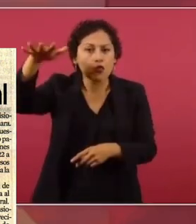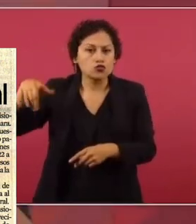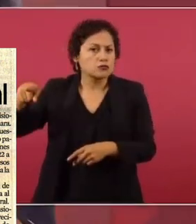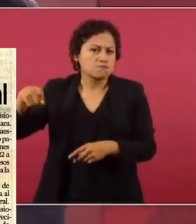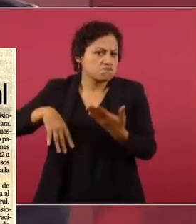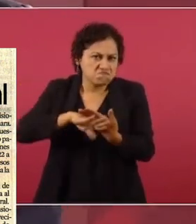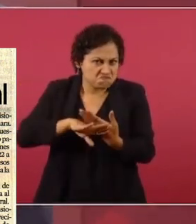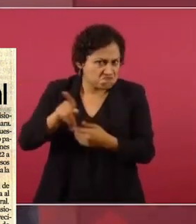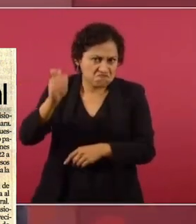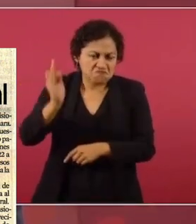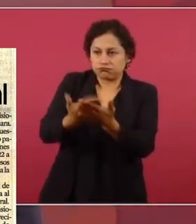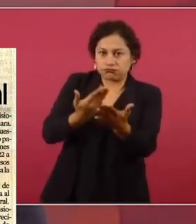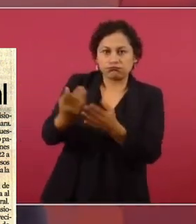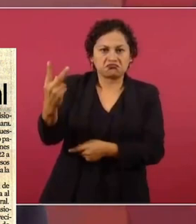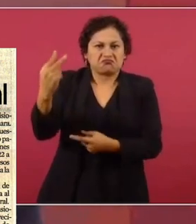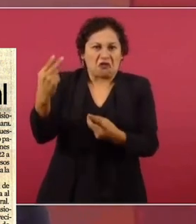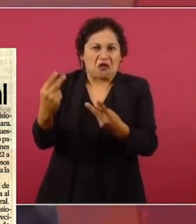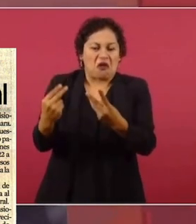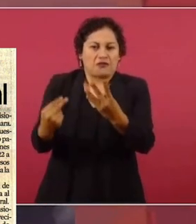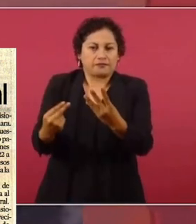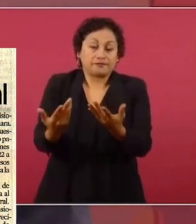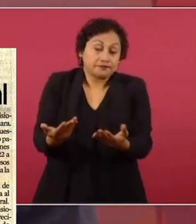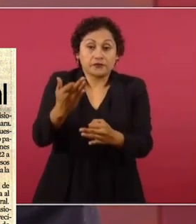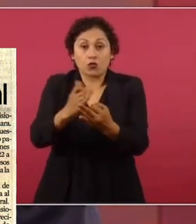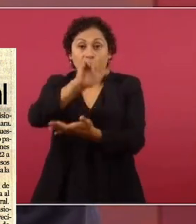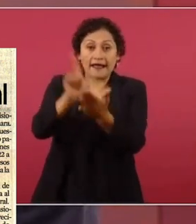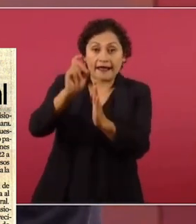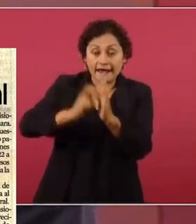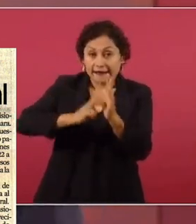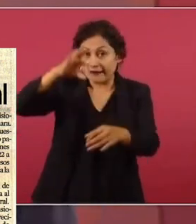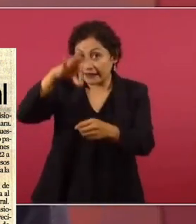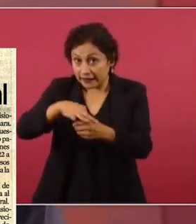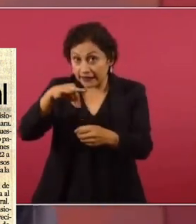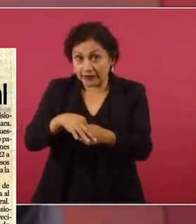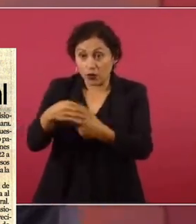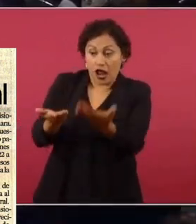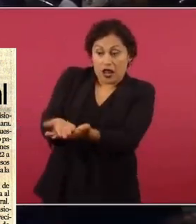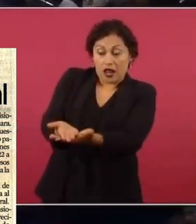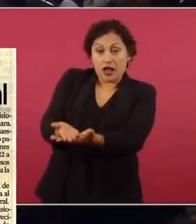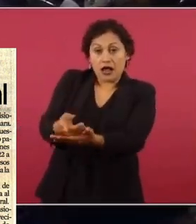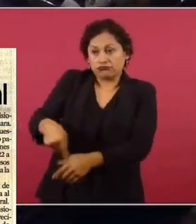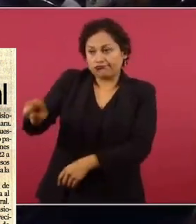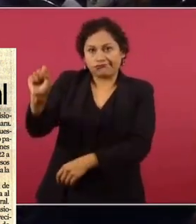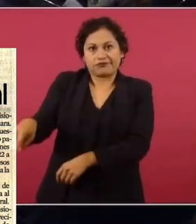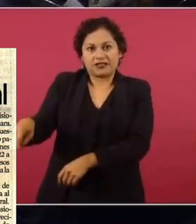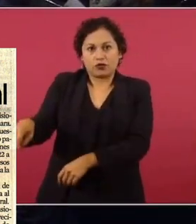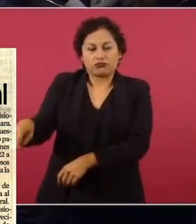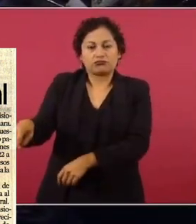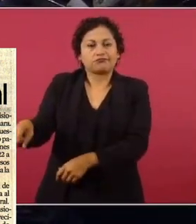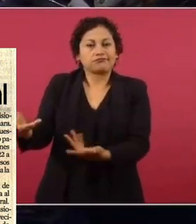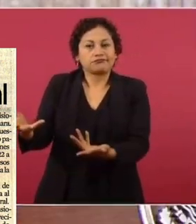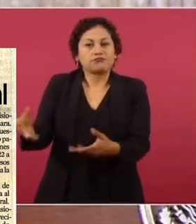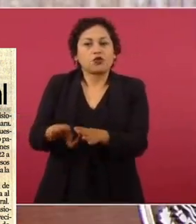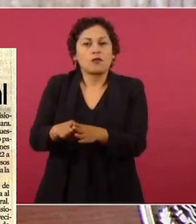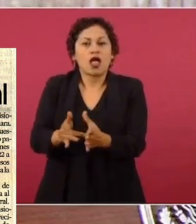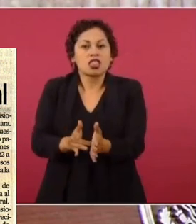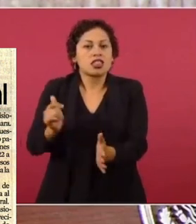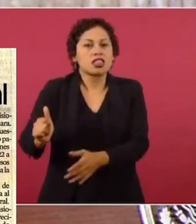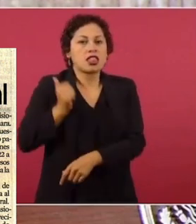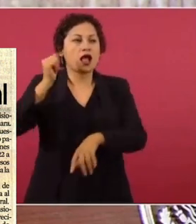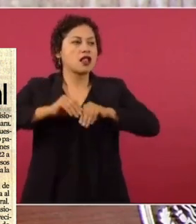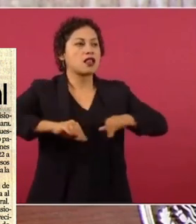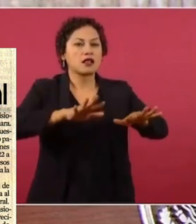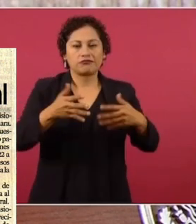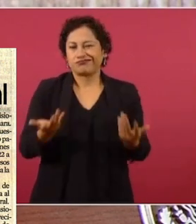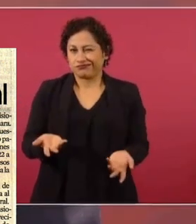conservadurismo y se han opuesto a todo. Y ahora se presenta lo de la reforma electoral y también lo agarran de bandera. En